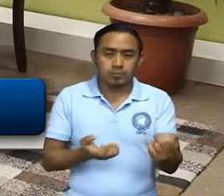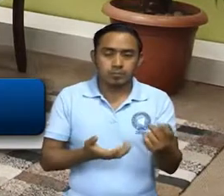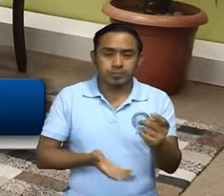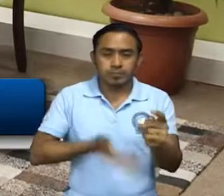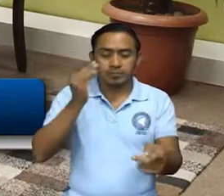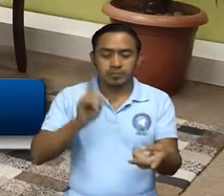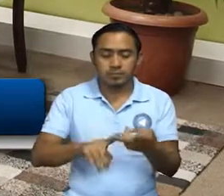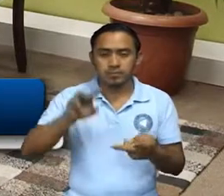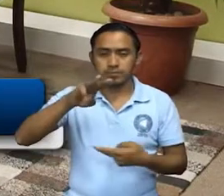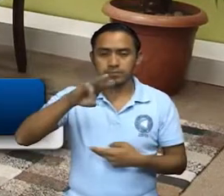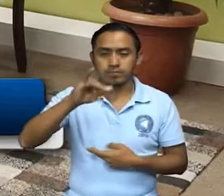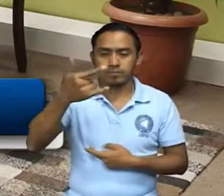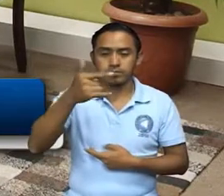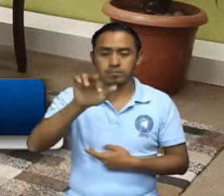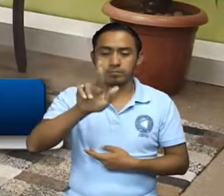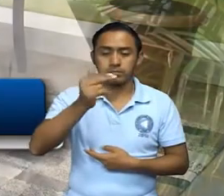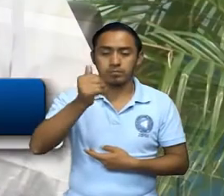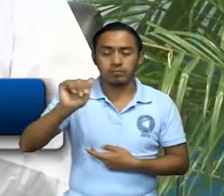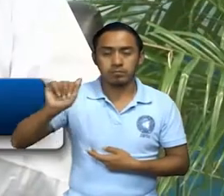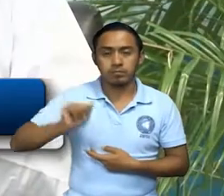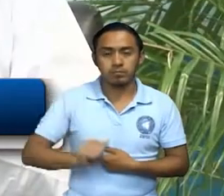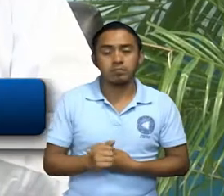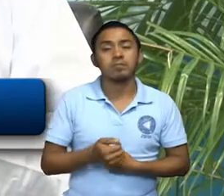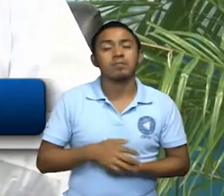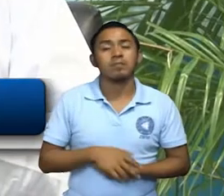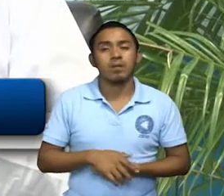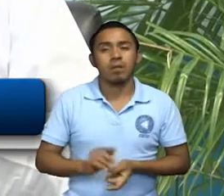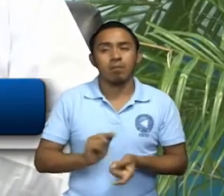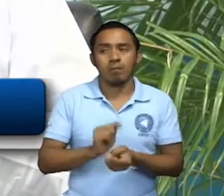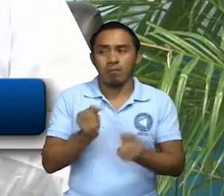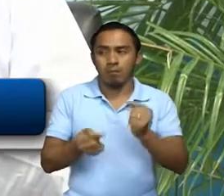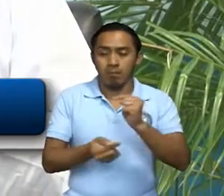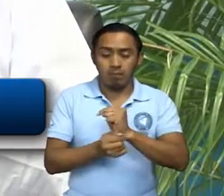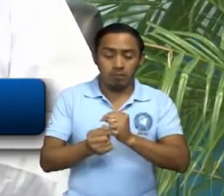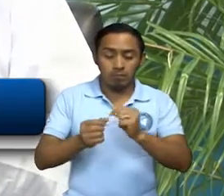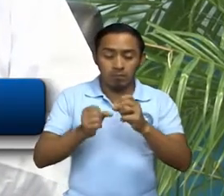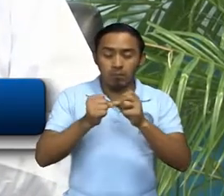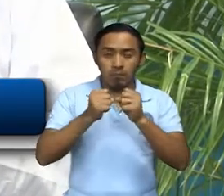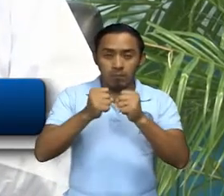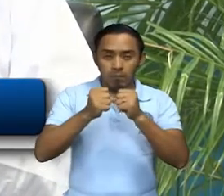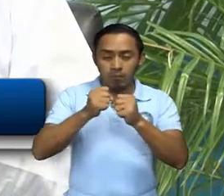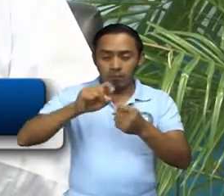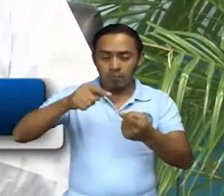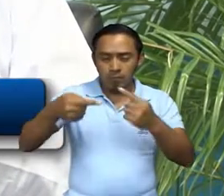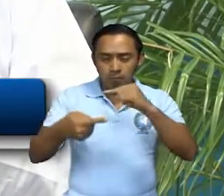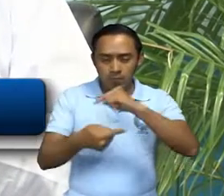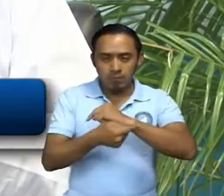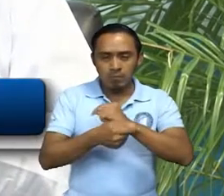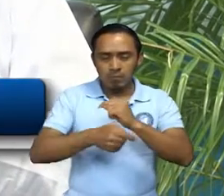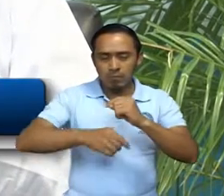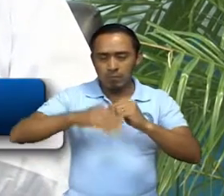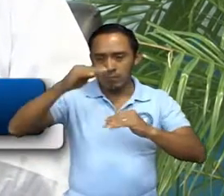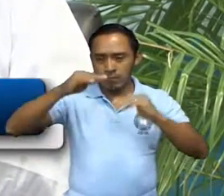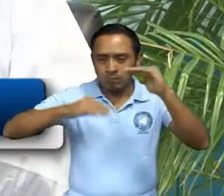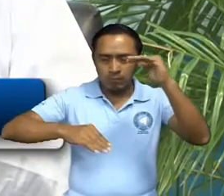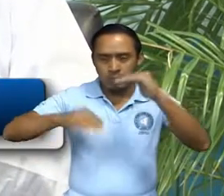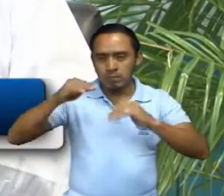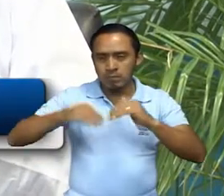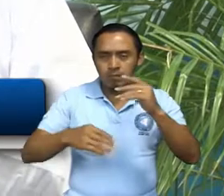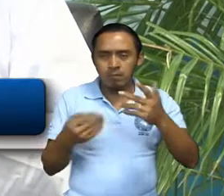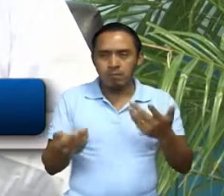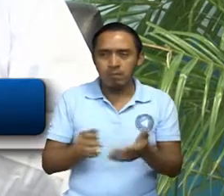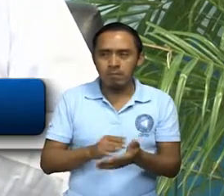migraña, ¿ya? Que son los cambios de presión, ¿ya? Generalmente los cambios de presión te hacen lo que es